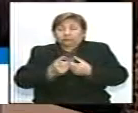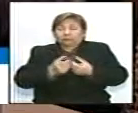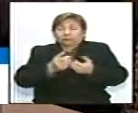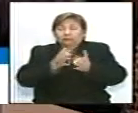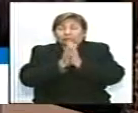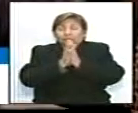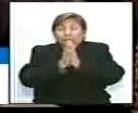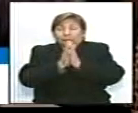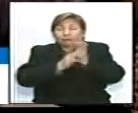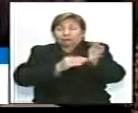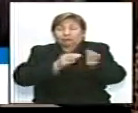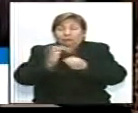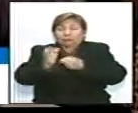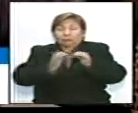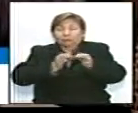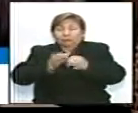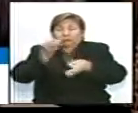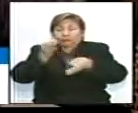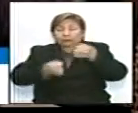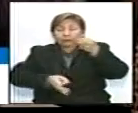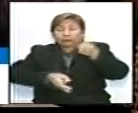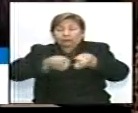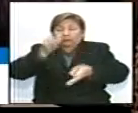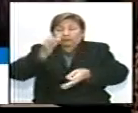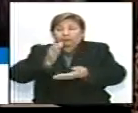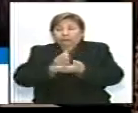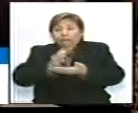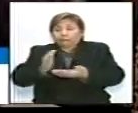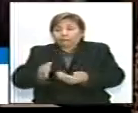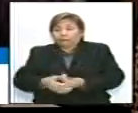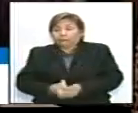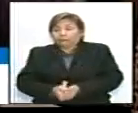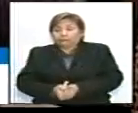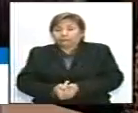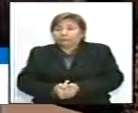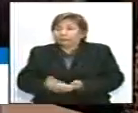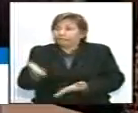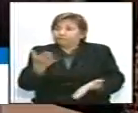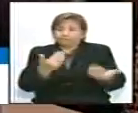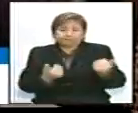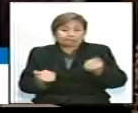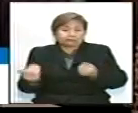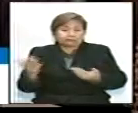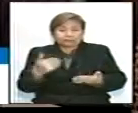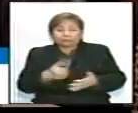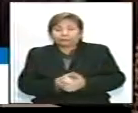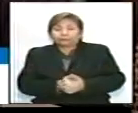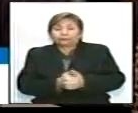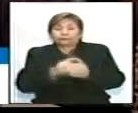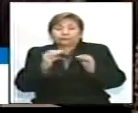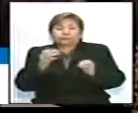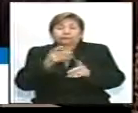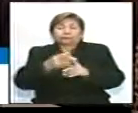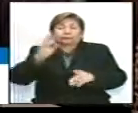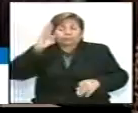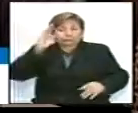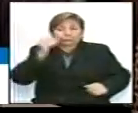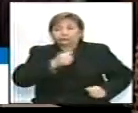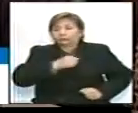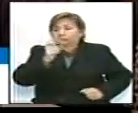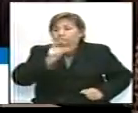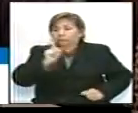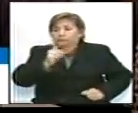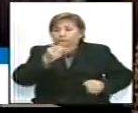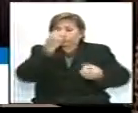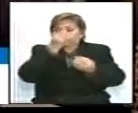pide explicaciones al Ministerio Público, al Poder Judicial. Y por otro lado, se llame a las instancias correspondientes de la Policía Nacional para que